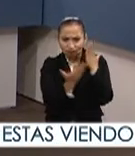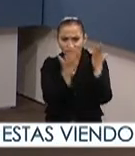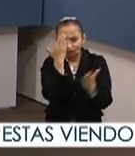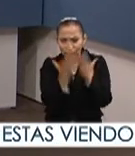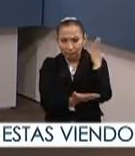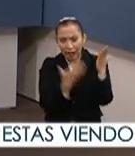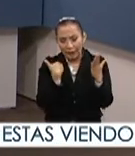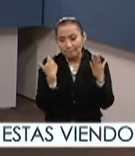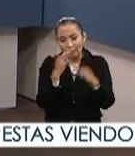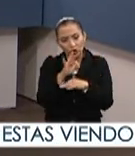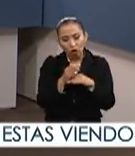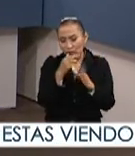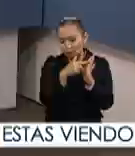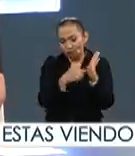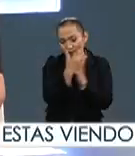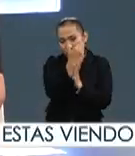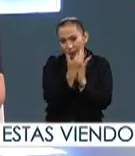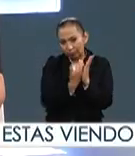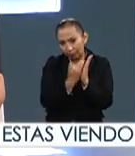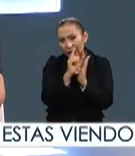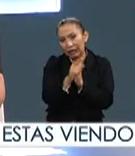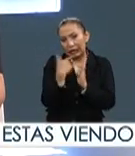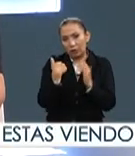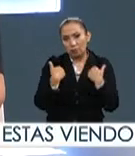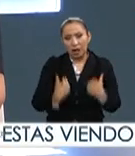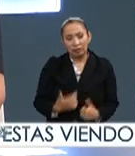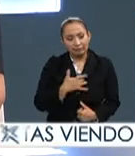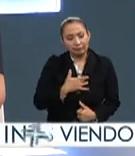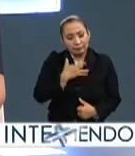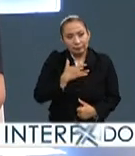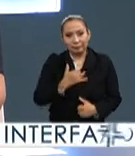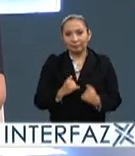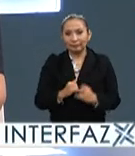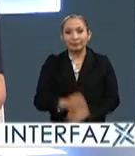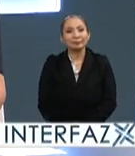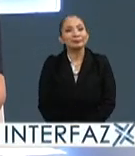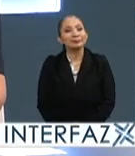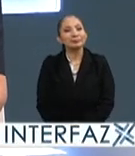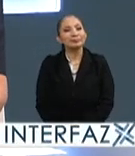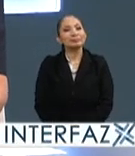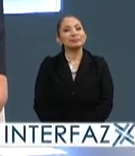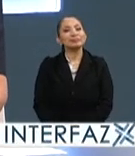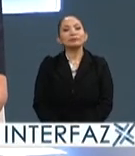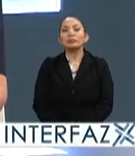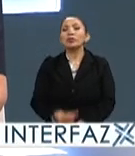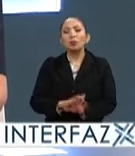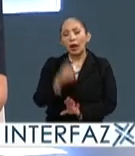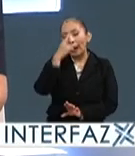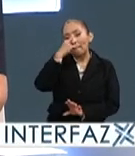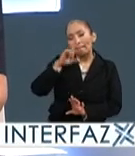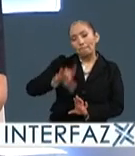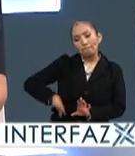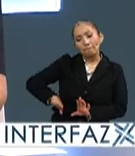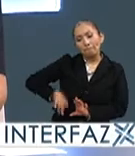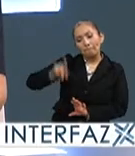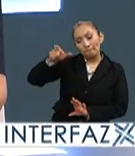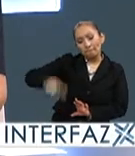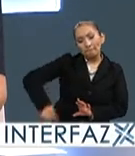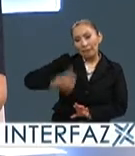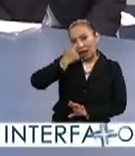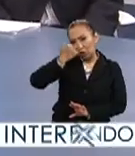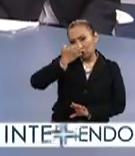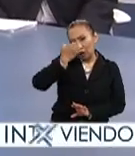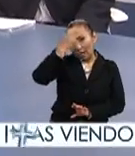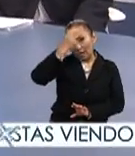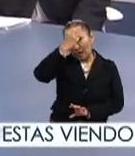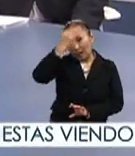Claro. Y aunando con todos los principios y cuestiones humanitarias de la institución. Totalmente de acuerdo. ¿Cuál es el perfil que se busca en los estudiantes de estas